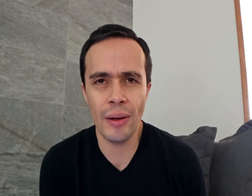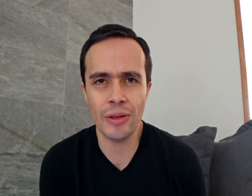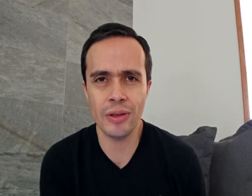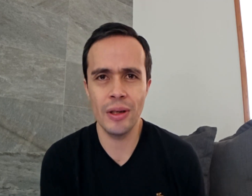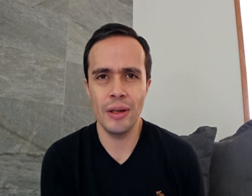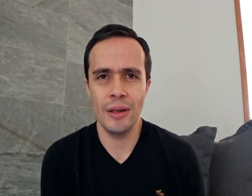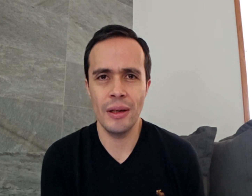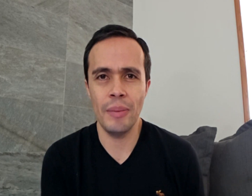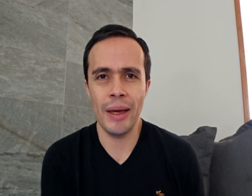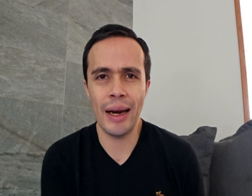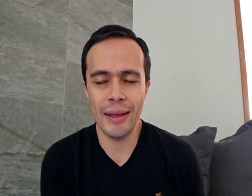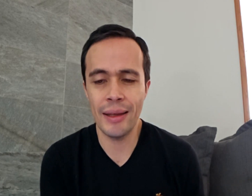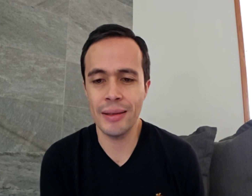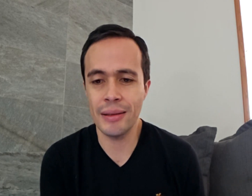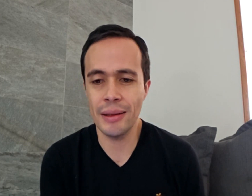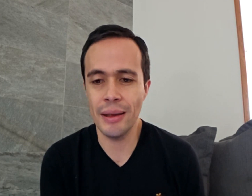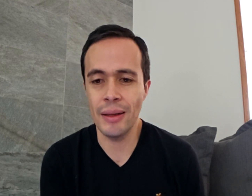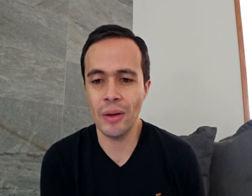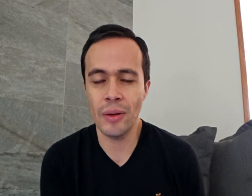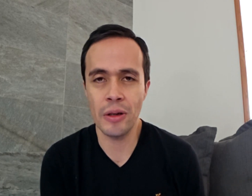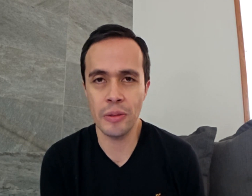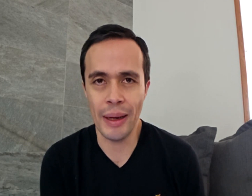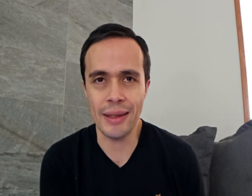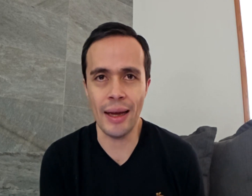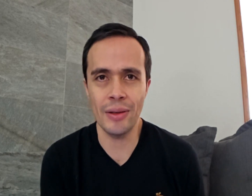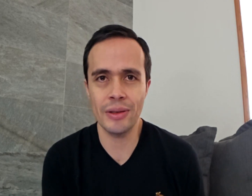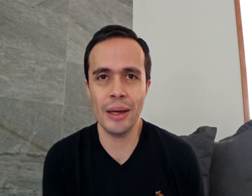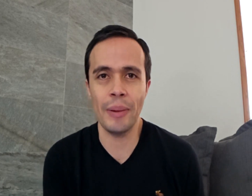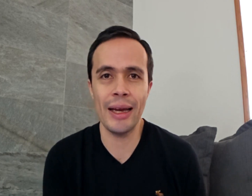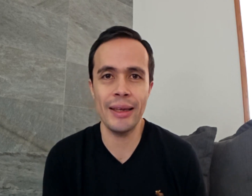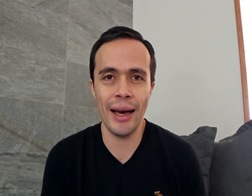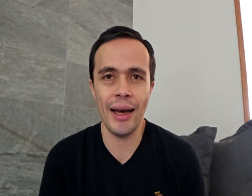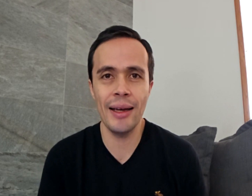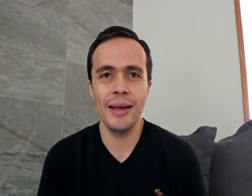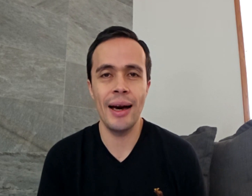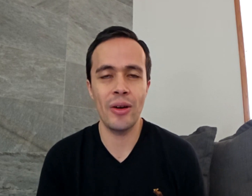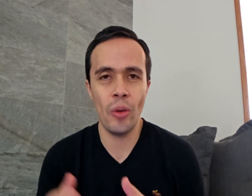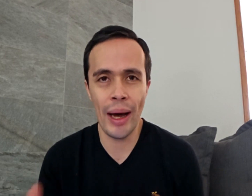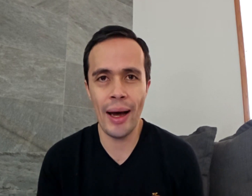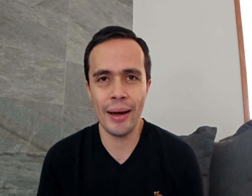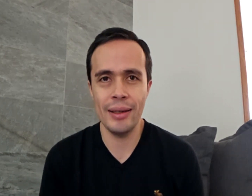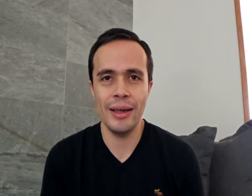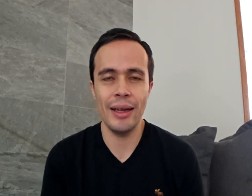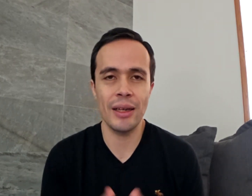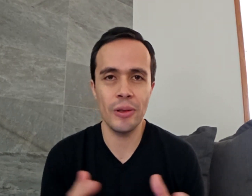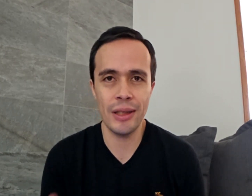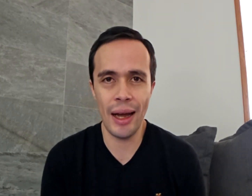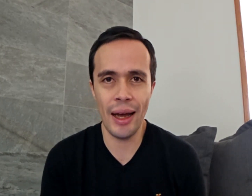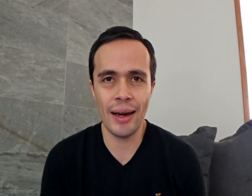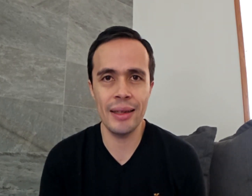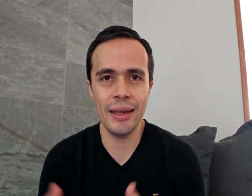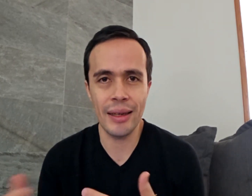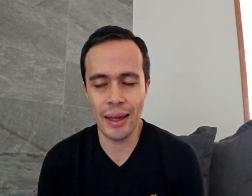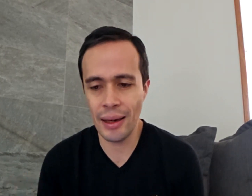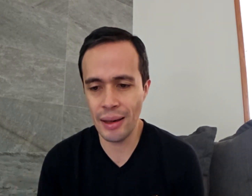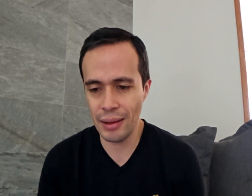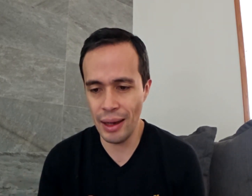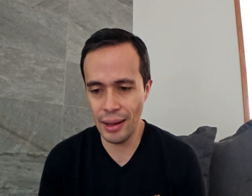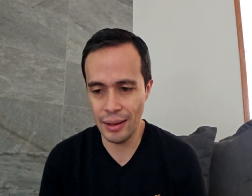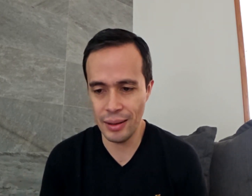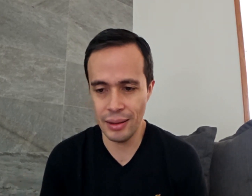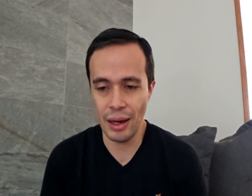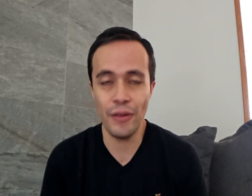torno a los migrantes, en torno a los paisanos, que van allá a robar, a secuestrar, a